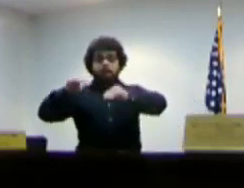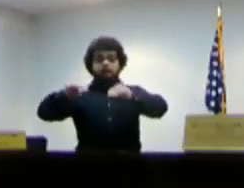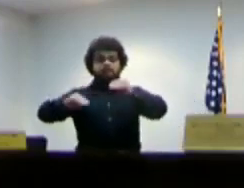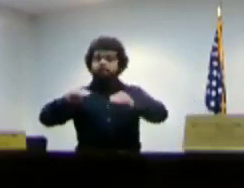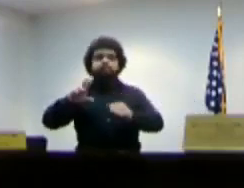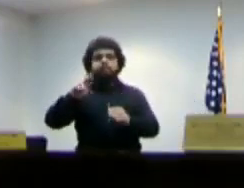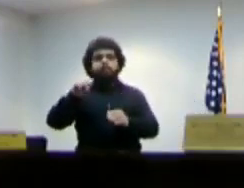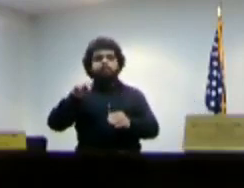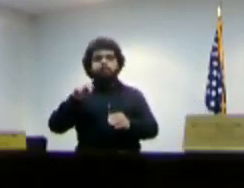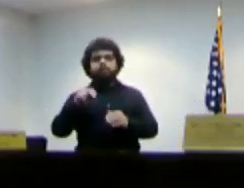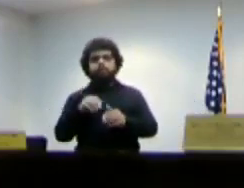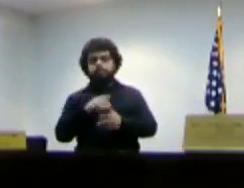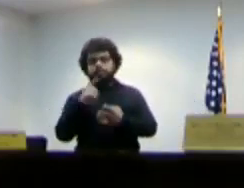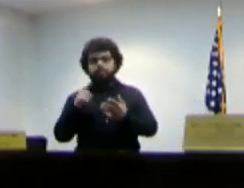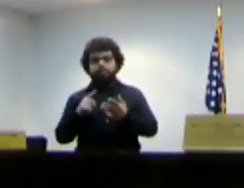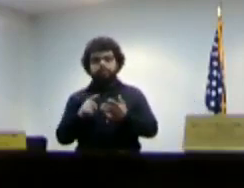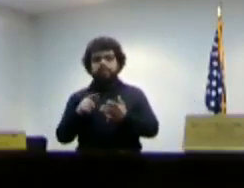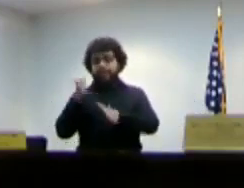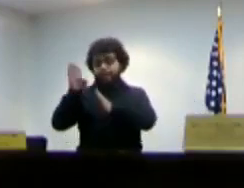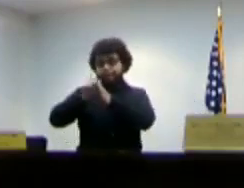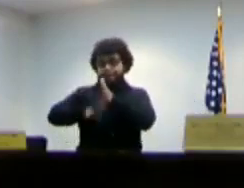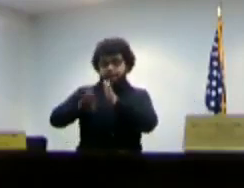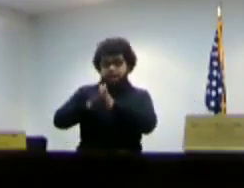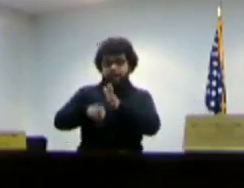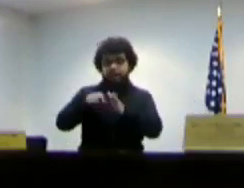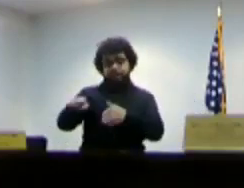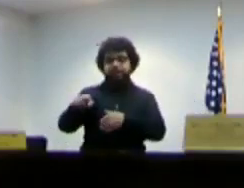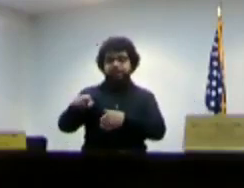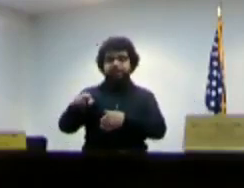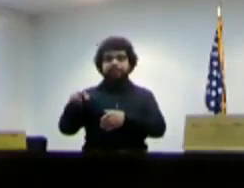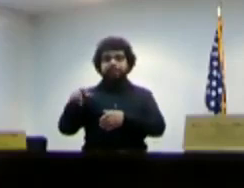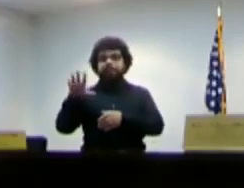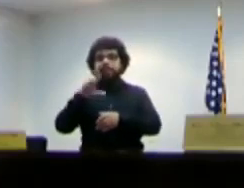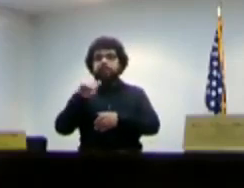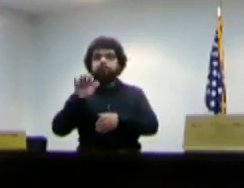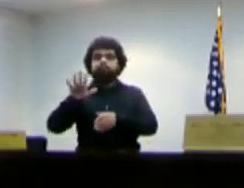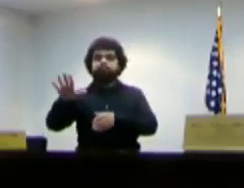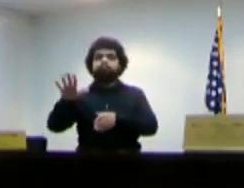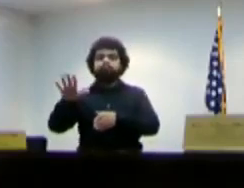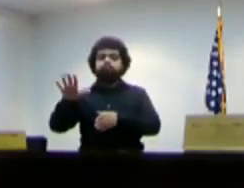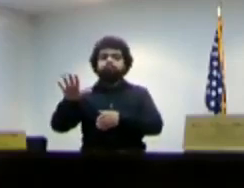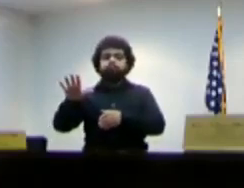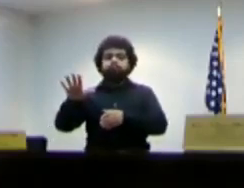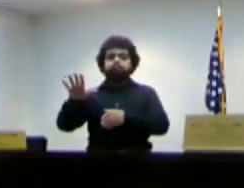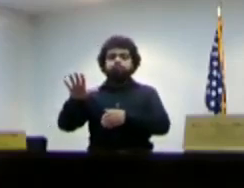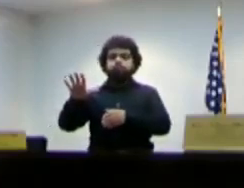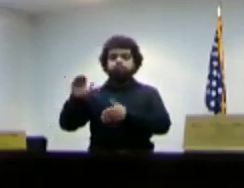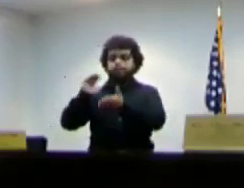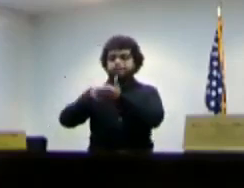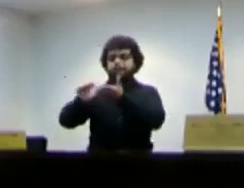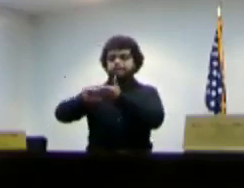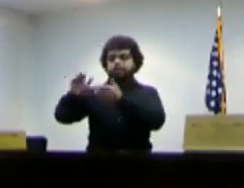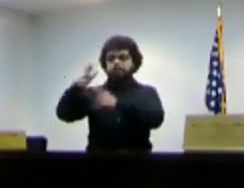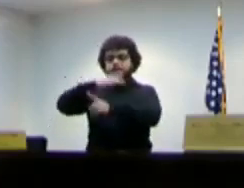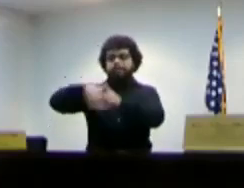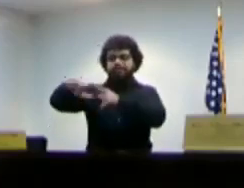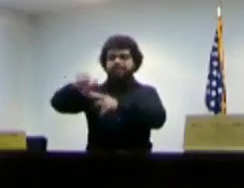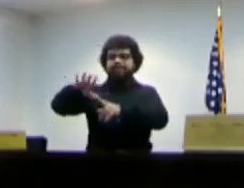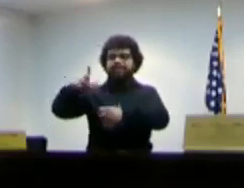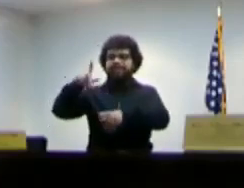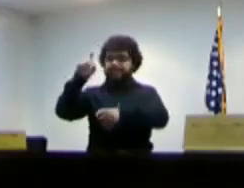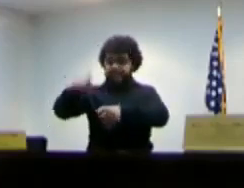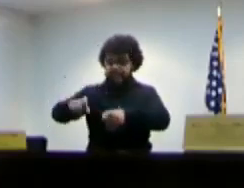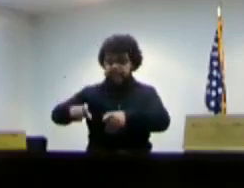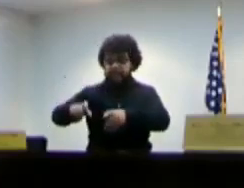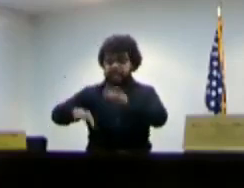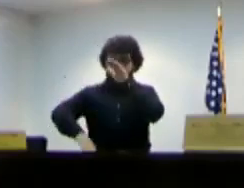ellas son las más baratas y su permiso ambiental les requiere, ¿verdad?, que operen prácticamente a su. ¿Cuánto produce?